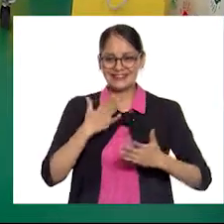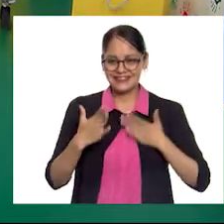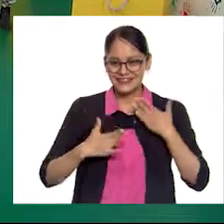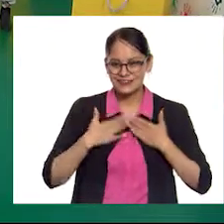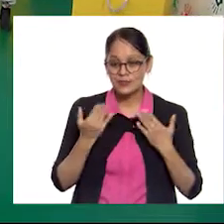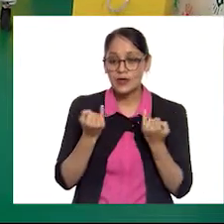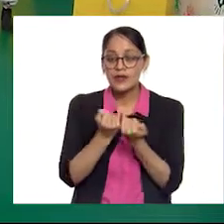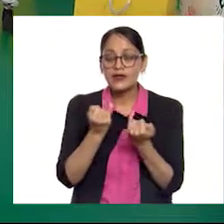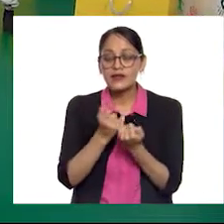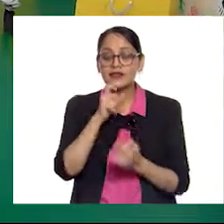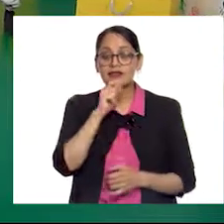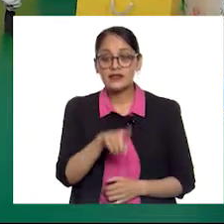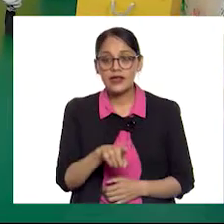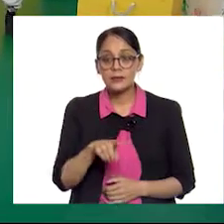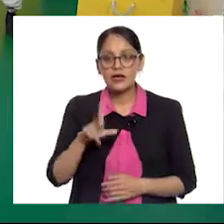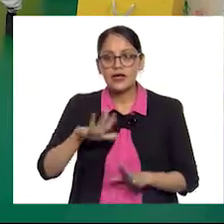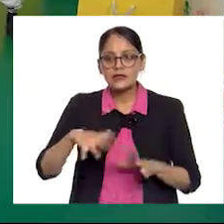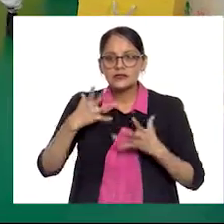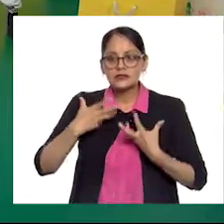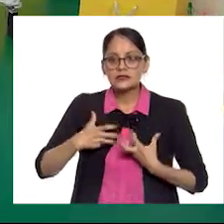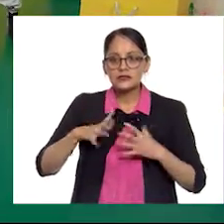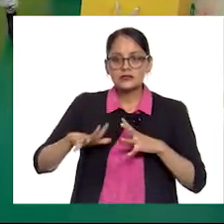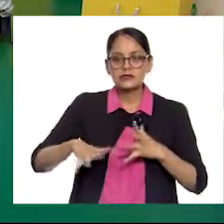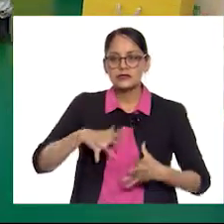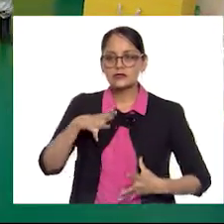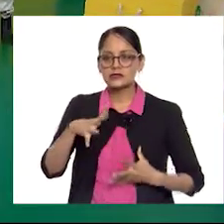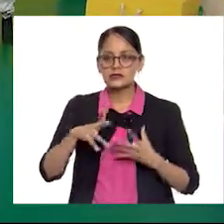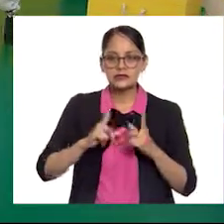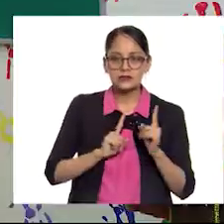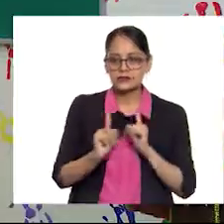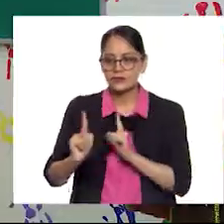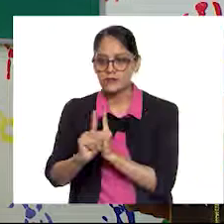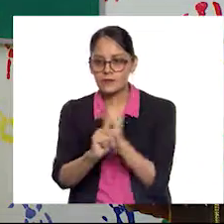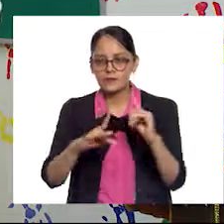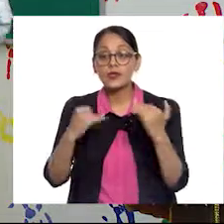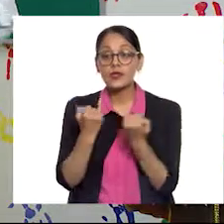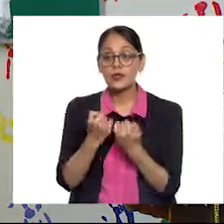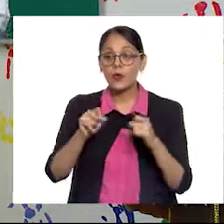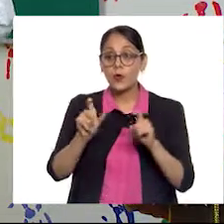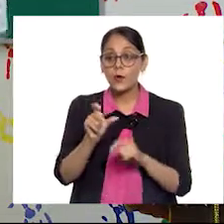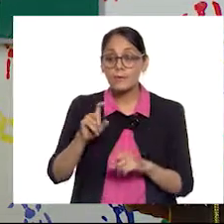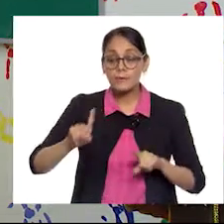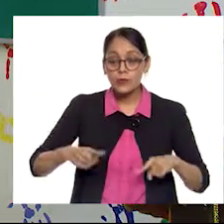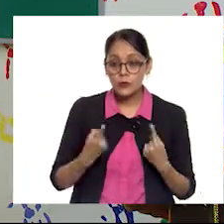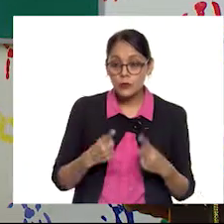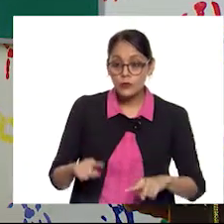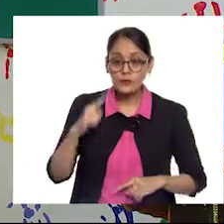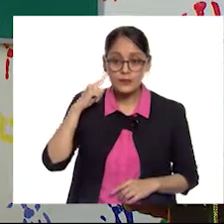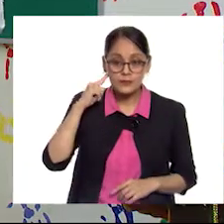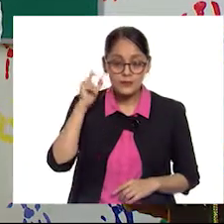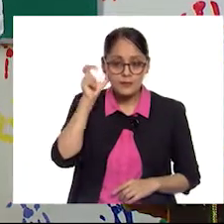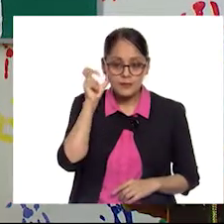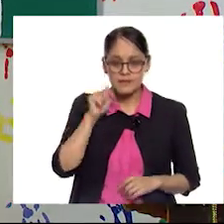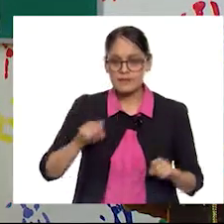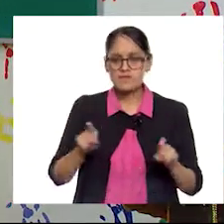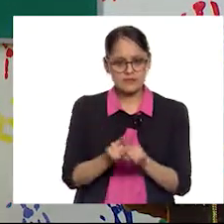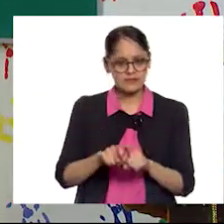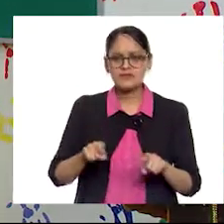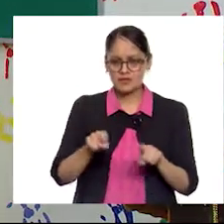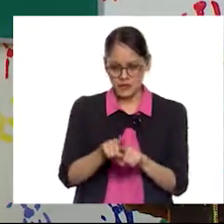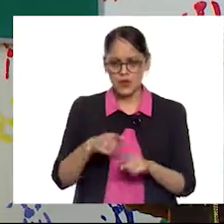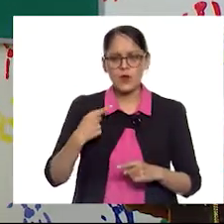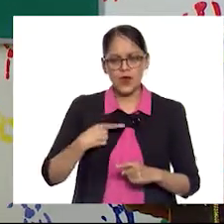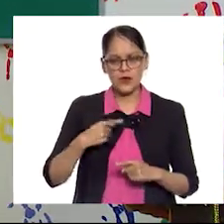o expresiones también de tensión cuando van de un lado para otro y cuando escuchaban la música, el ritmo de la música, de la misma forma igual